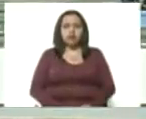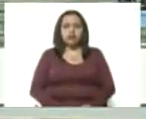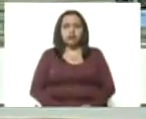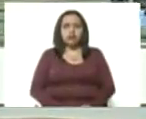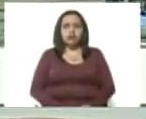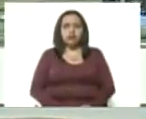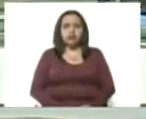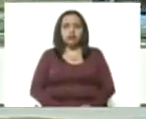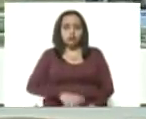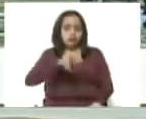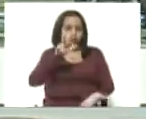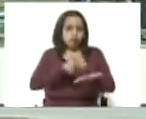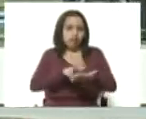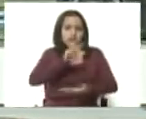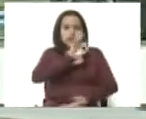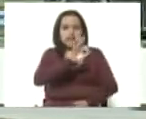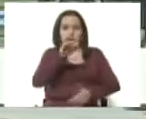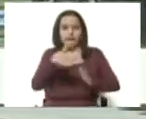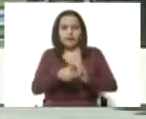certificando